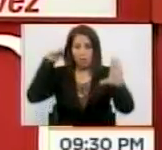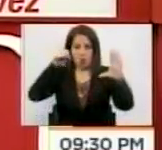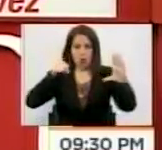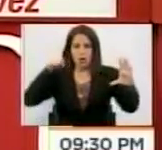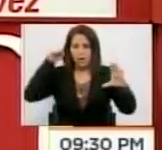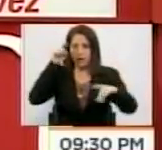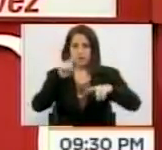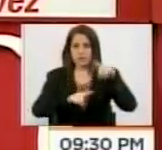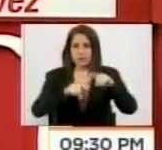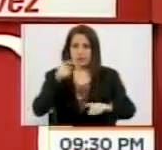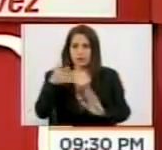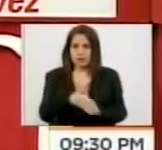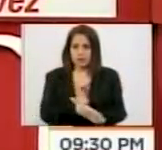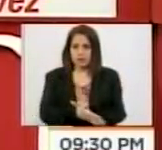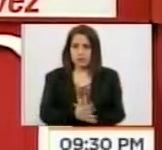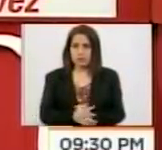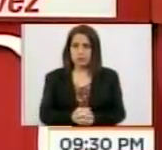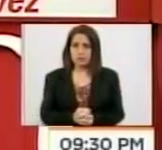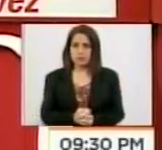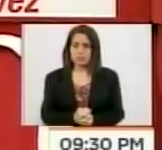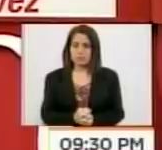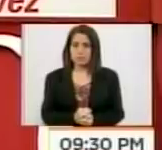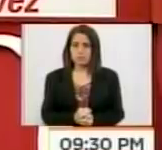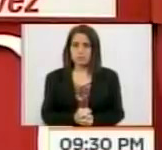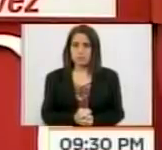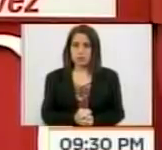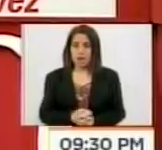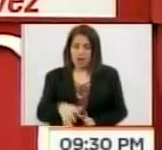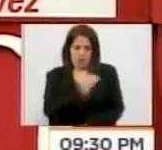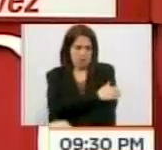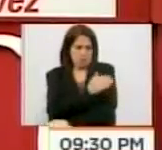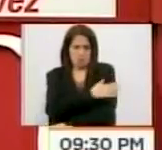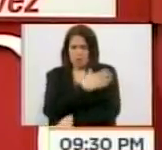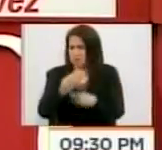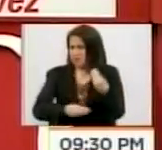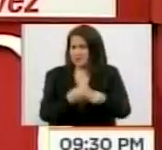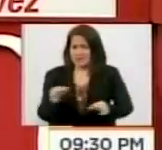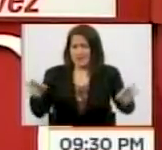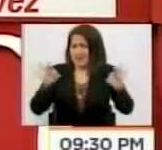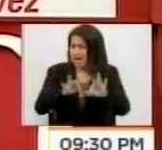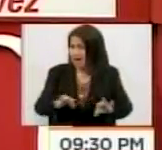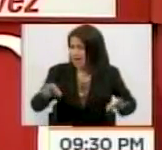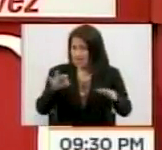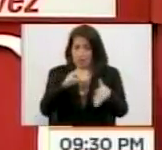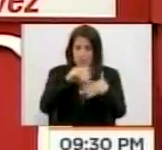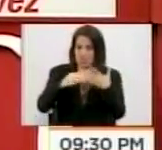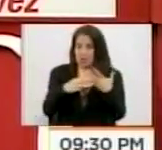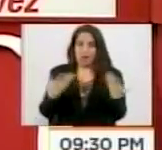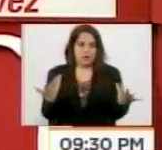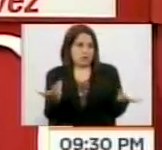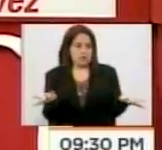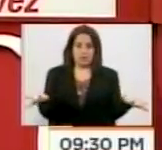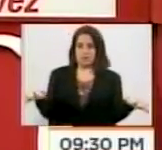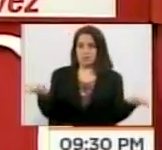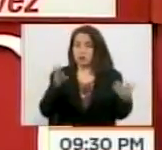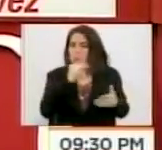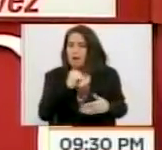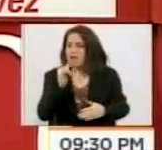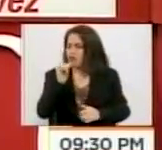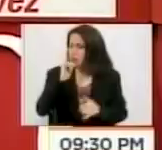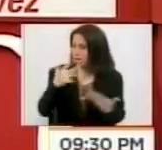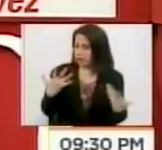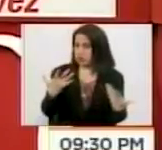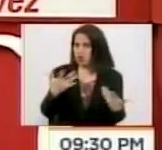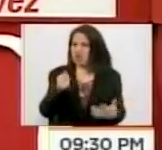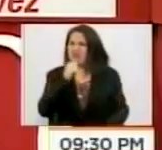porque en verdad la derecha no hace nada aquí en Venezuela. Y no nos dan material. Se quedó sin tema. Nada. ¿Quién podía predecir en